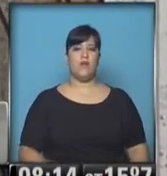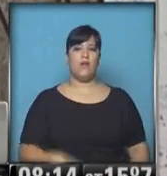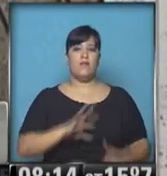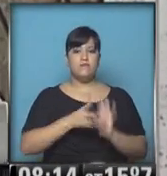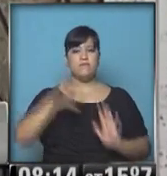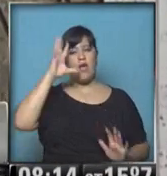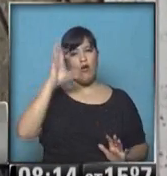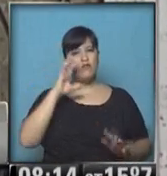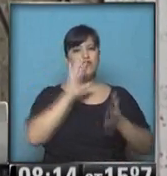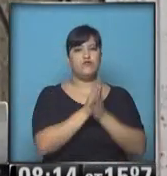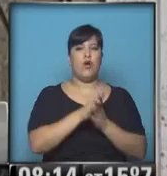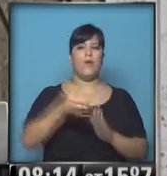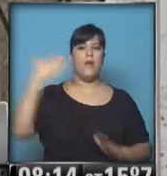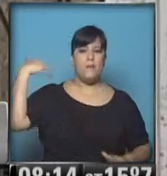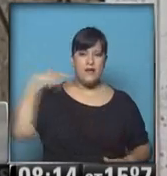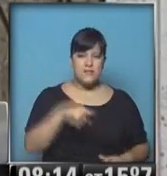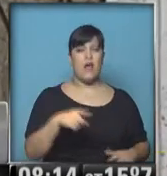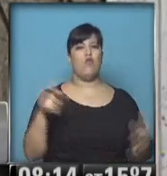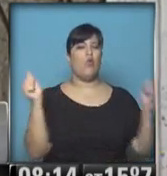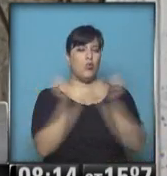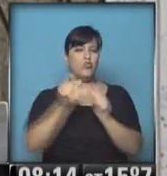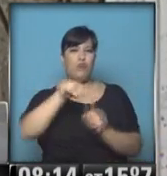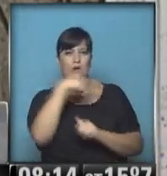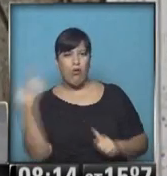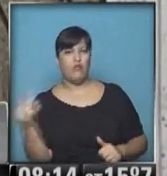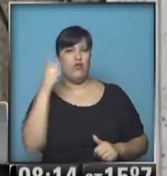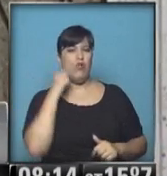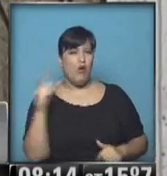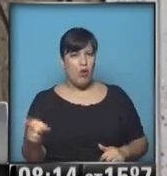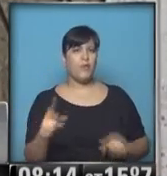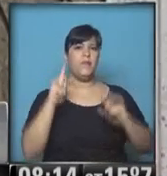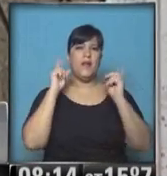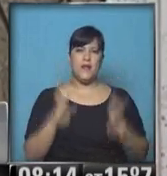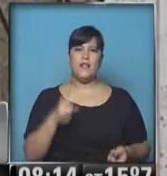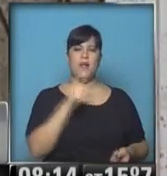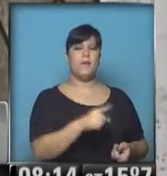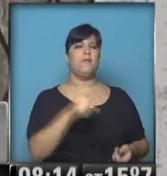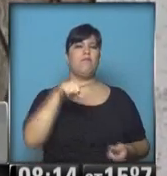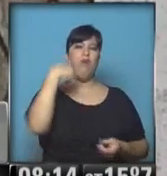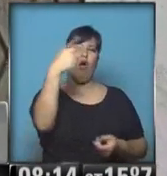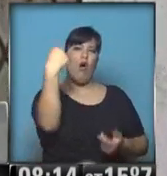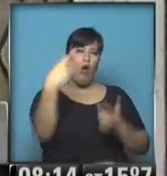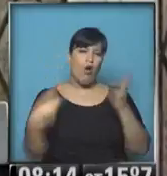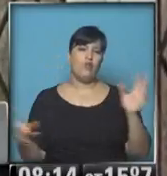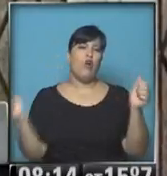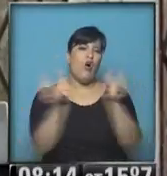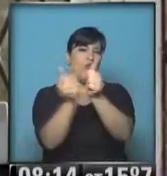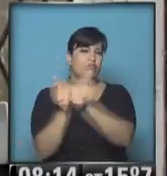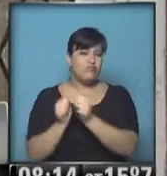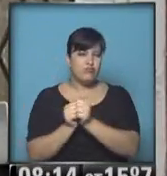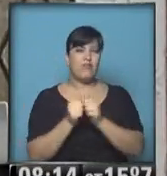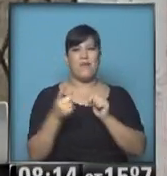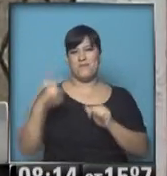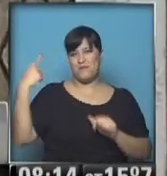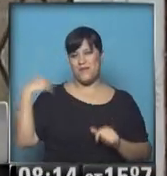su pasado junto a narciso do val fernando el nano areán victorio casa héctor veira ha surgido de las inferiores